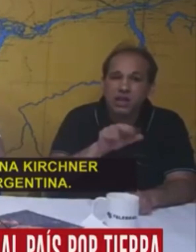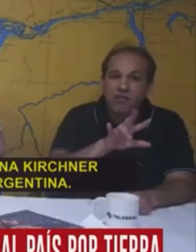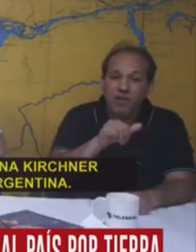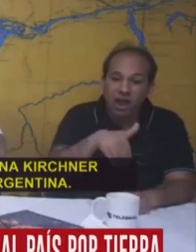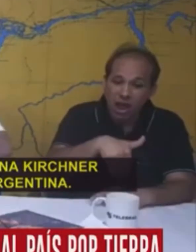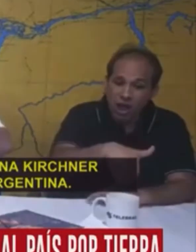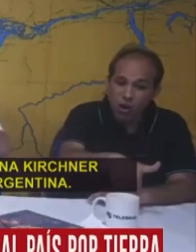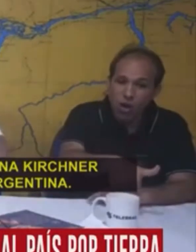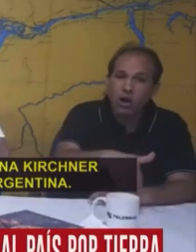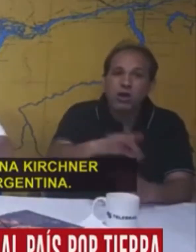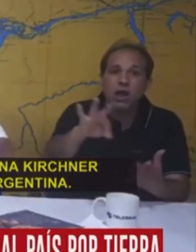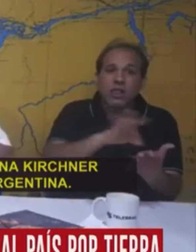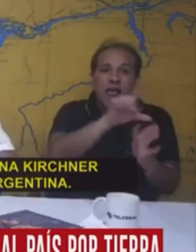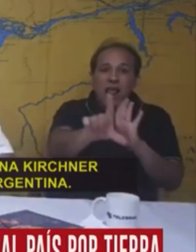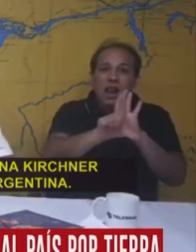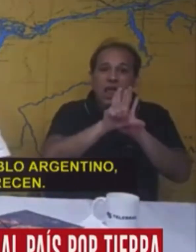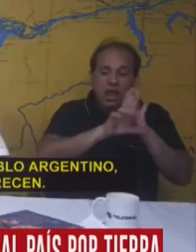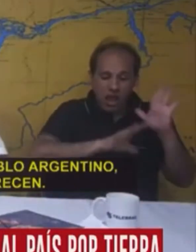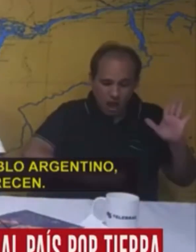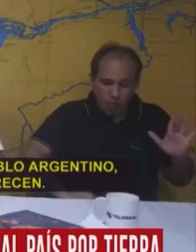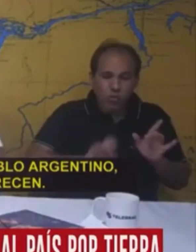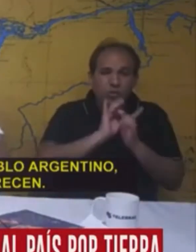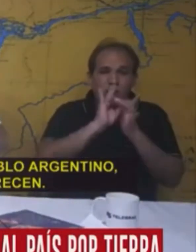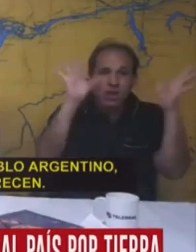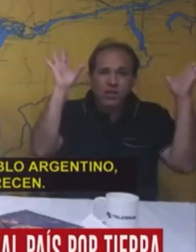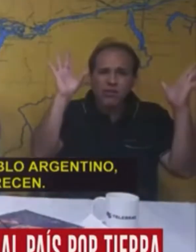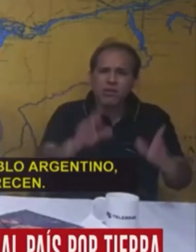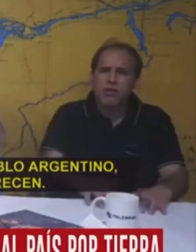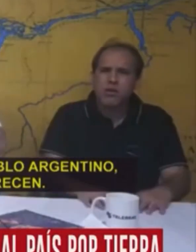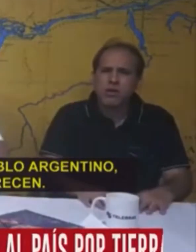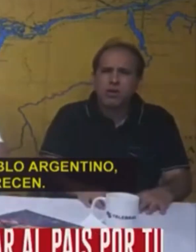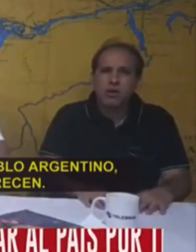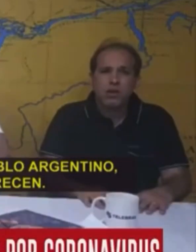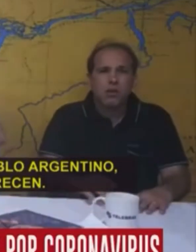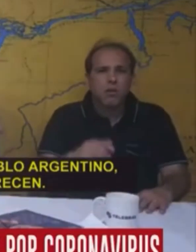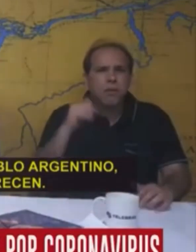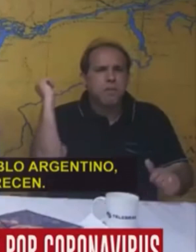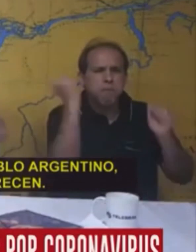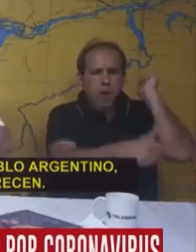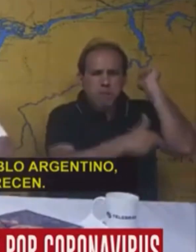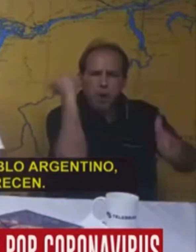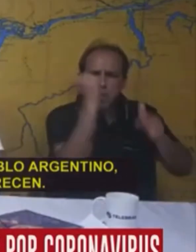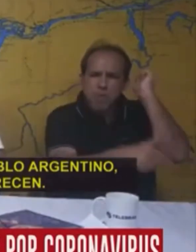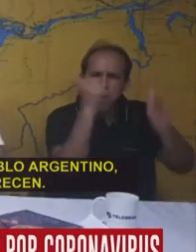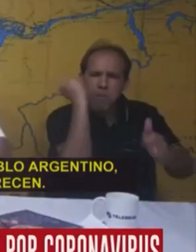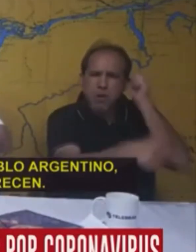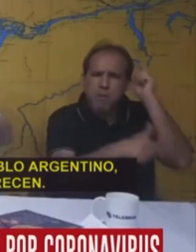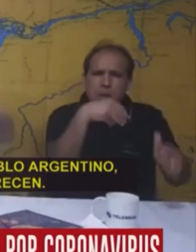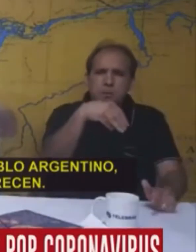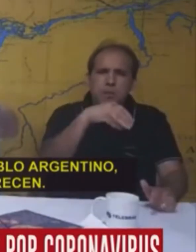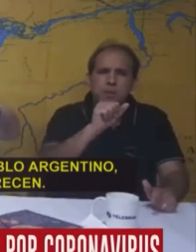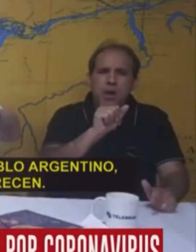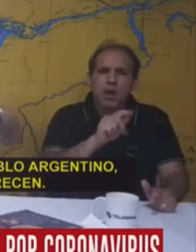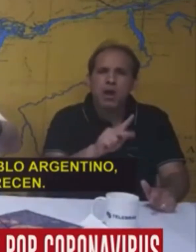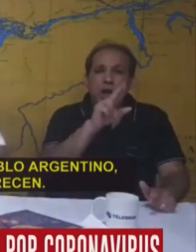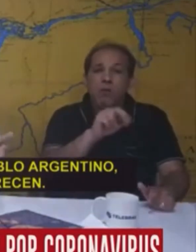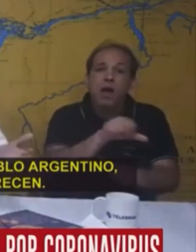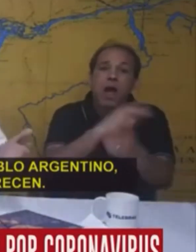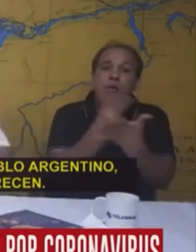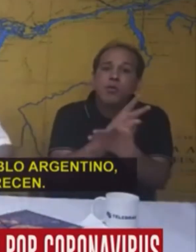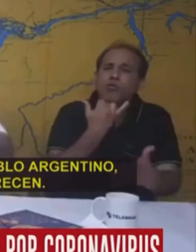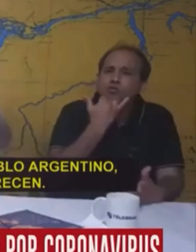Damares, legalizar o aborto na Argentina. Deram tanta porrada no Macri, chamaram ele tudo quanto é coisa. Está aí, povo